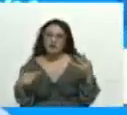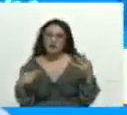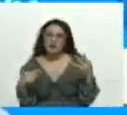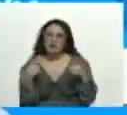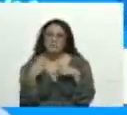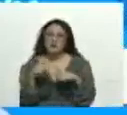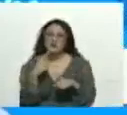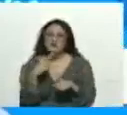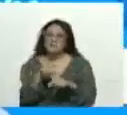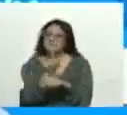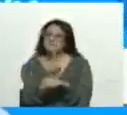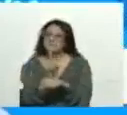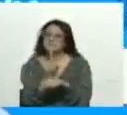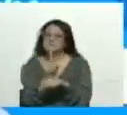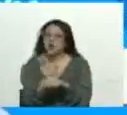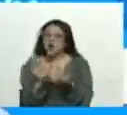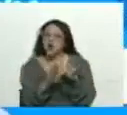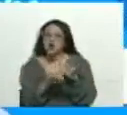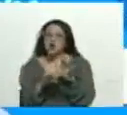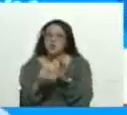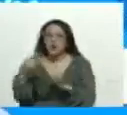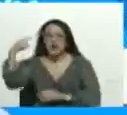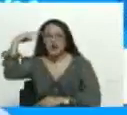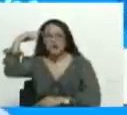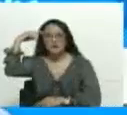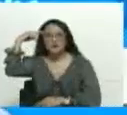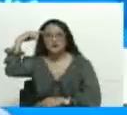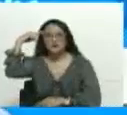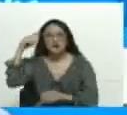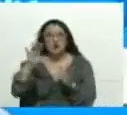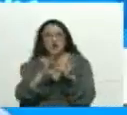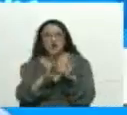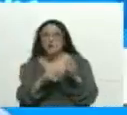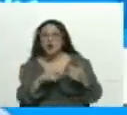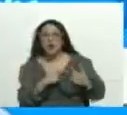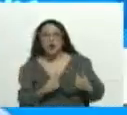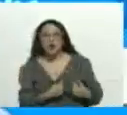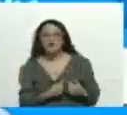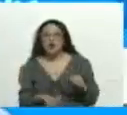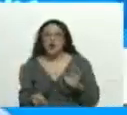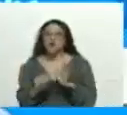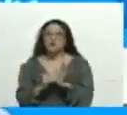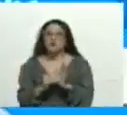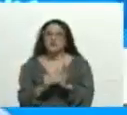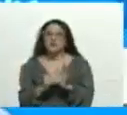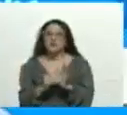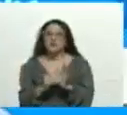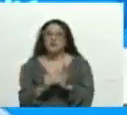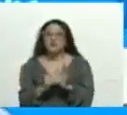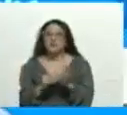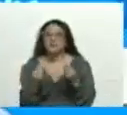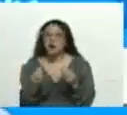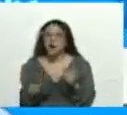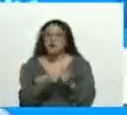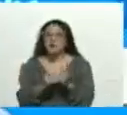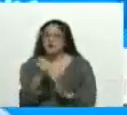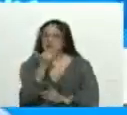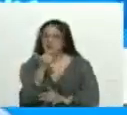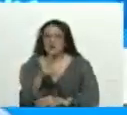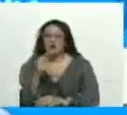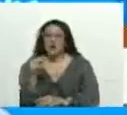el principalmente que no nos roben la cabeza que no nos roben los corazones otra vez para que no vuelva a pasar